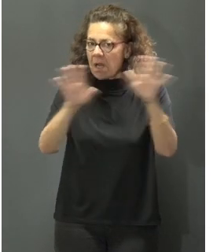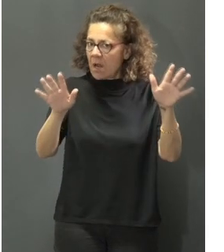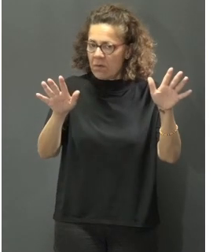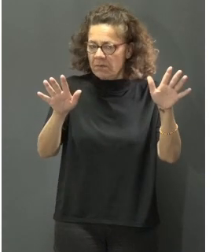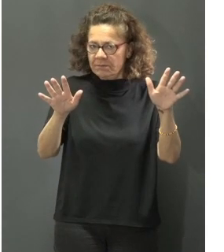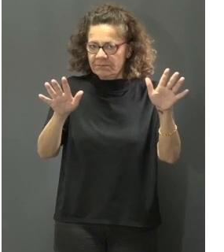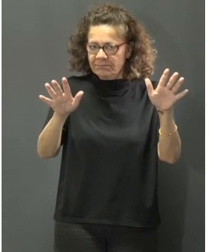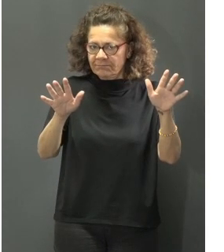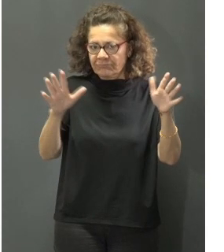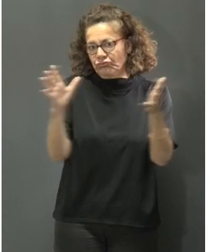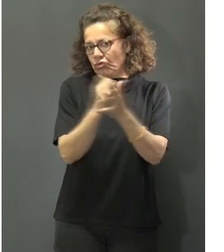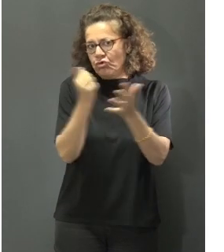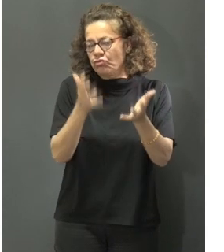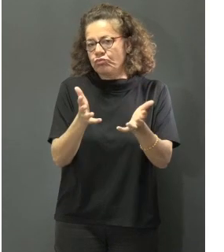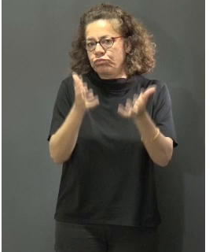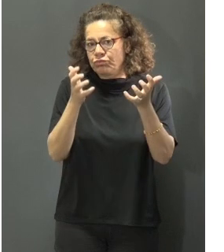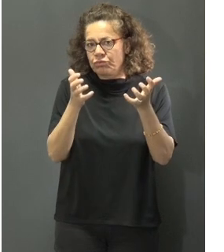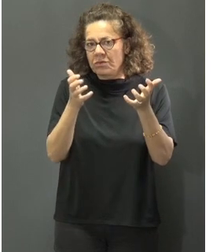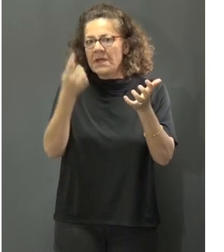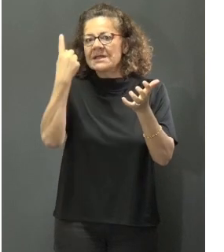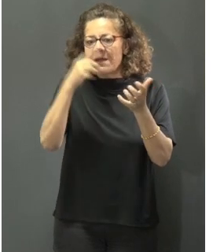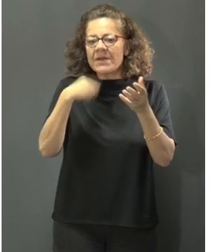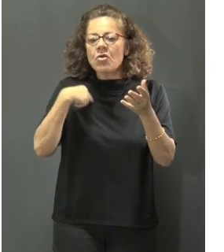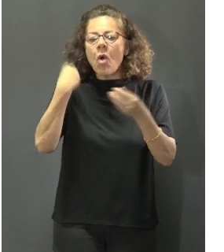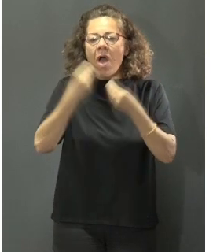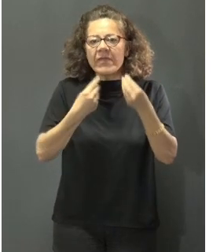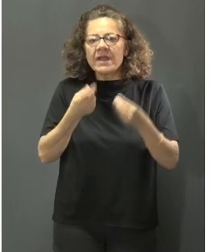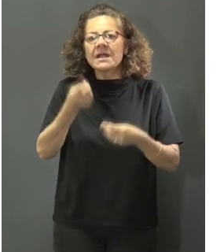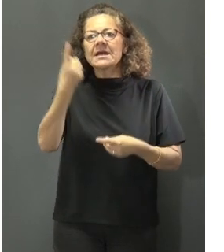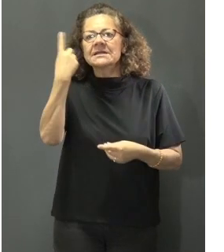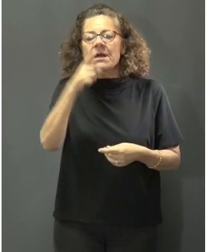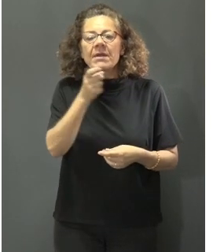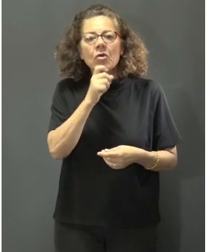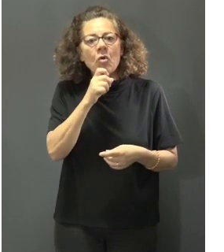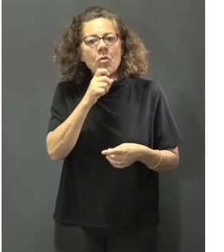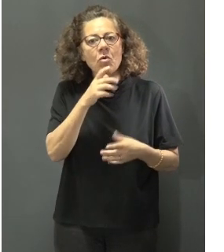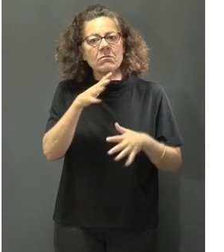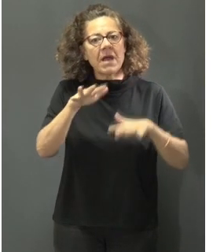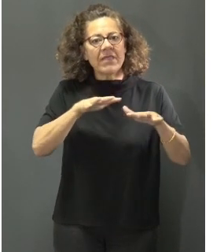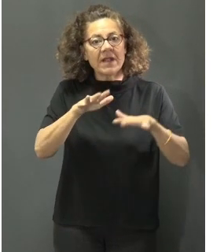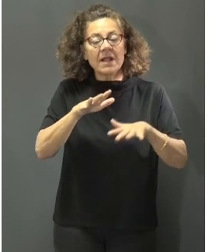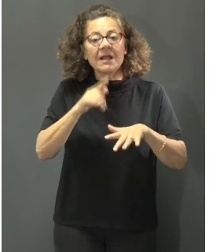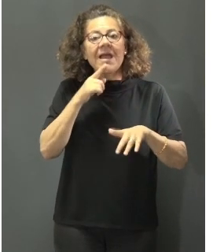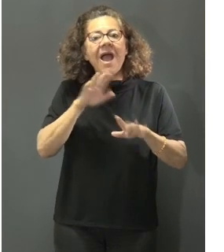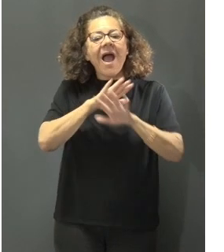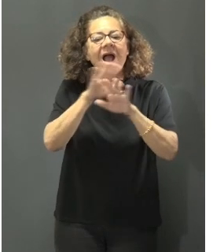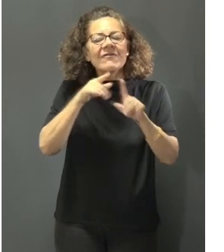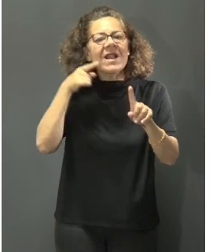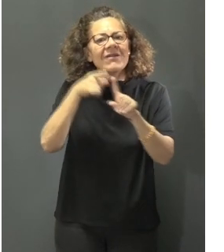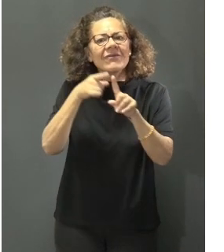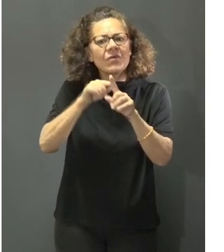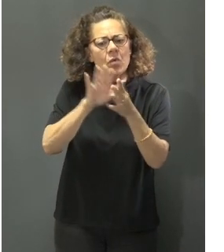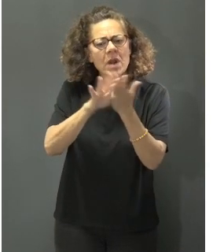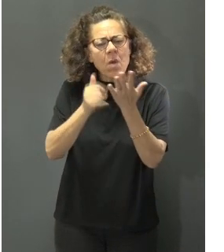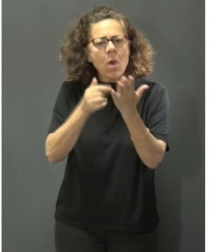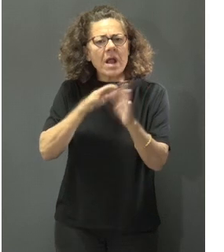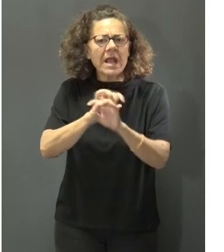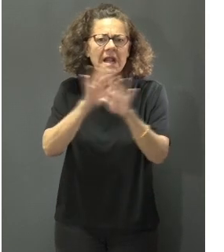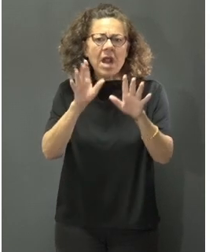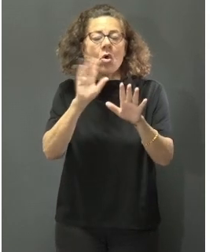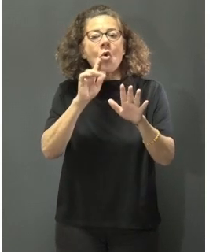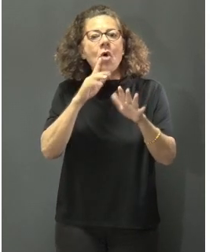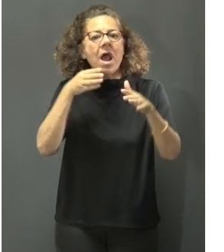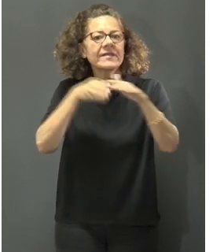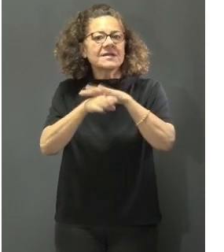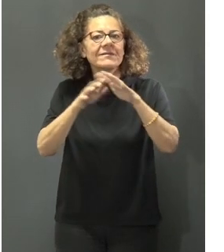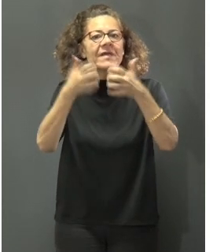claro, pues sabré lo que tengo que hacer, sabré cómo tengo que actuar, que al fin y al cabo el fin no es el lenguaje claro ni la accesibilidad cognitiva,